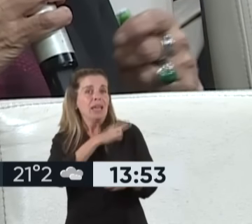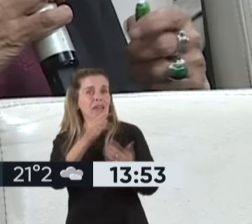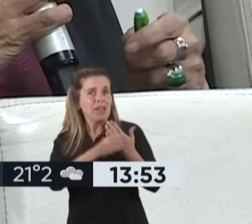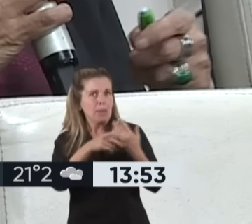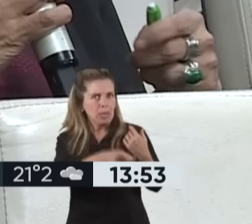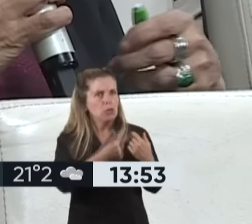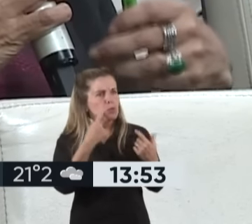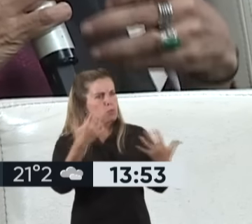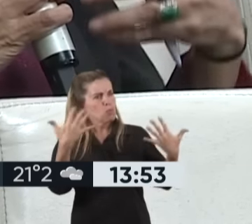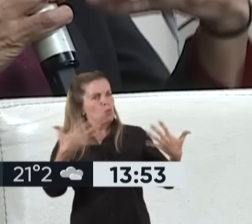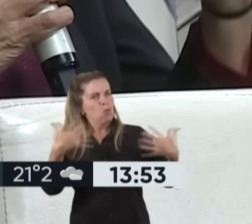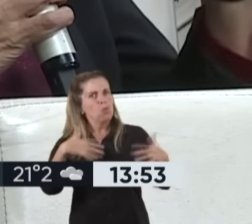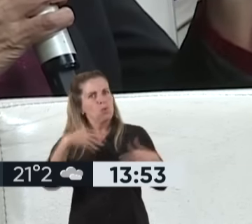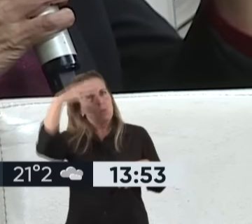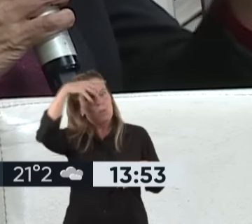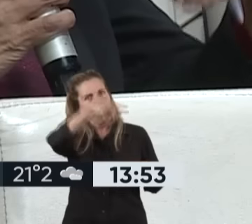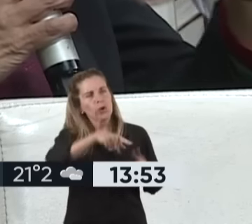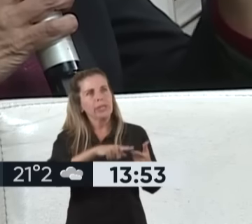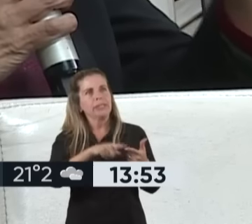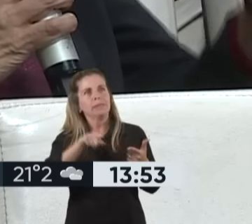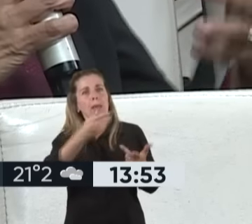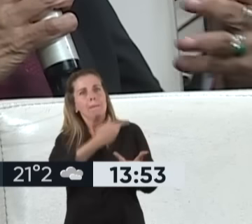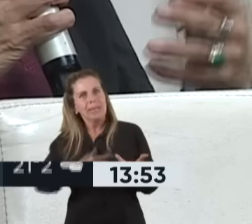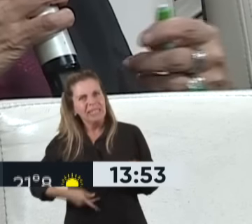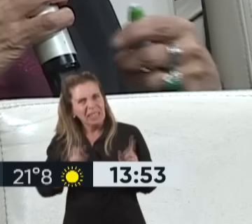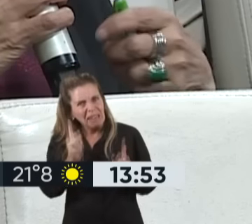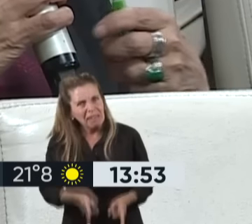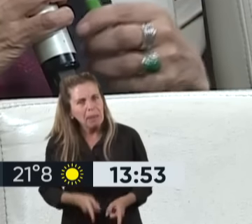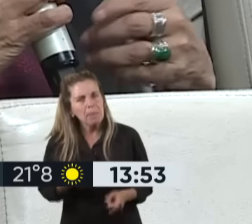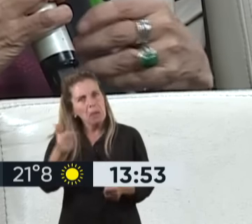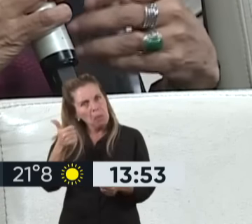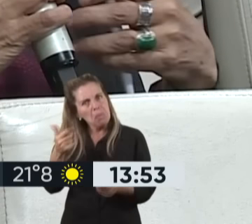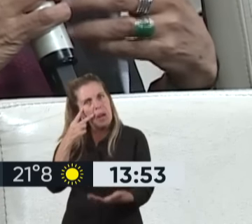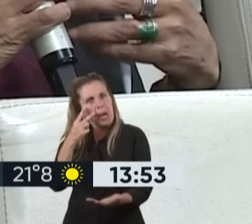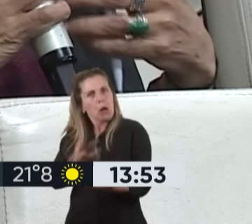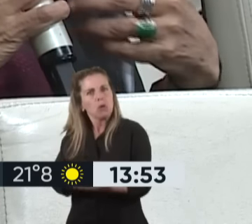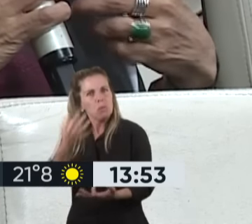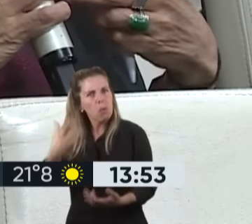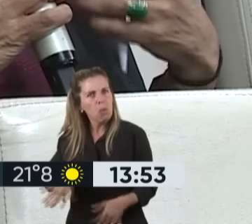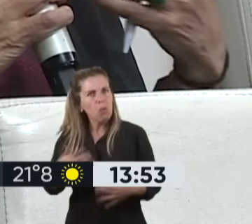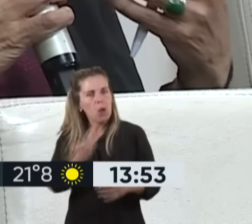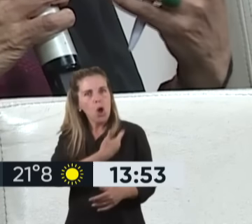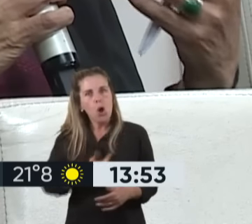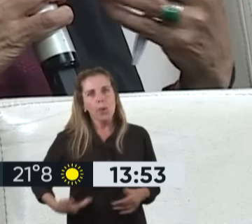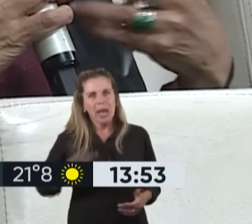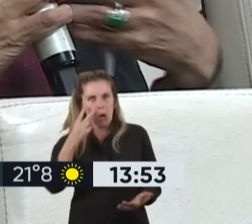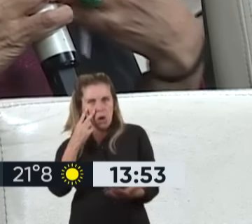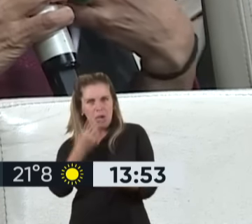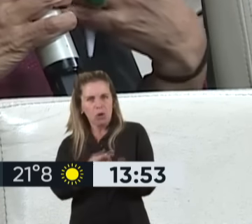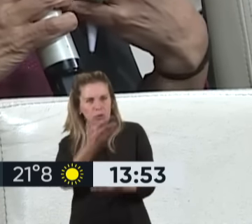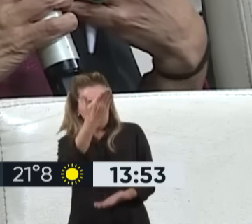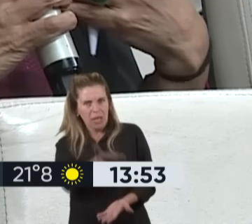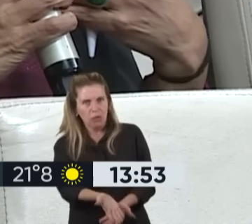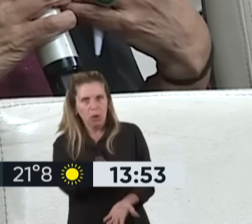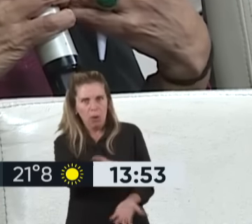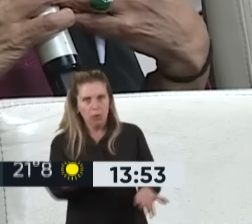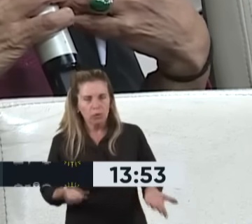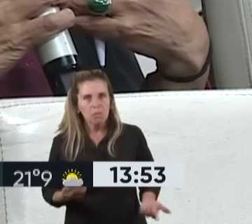el presidente, has tenido una cantidad de reconocimientos de parte del gobierno notables. Mi